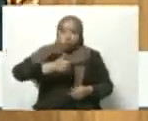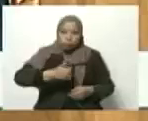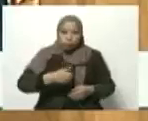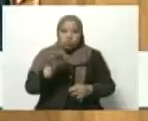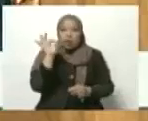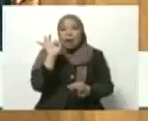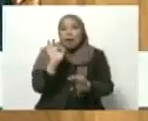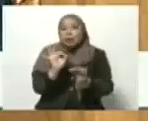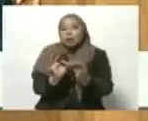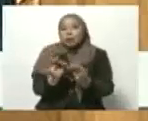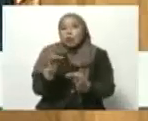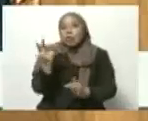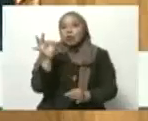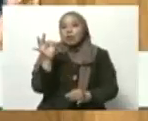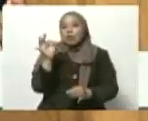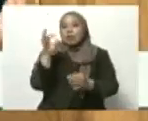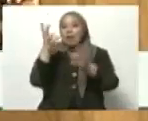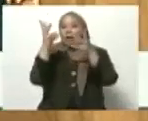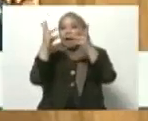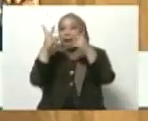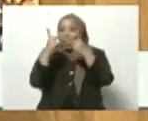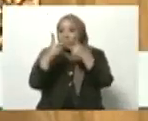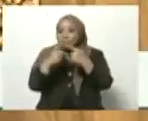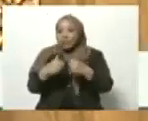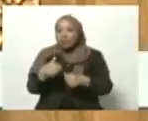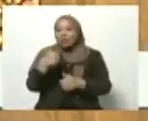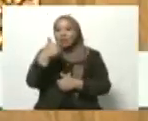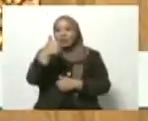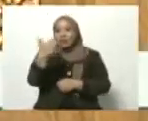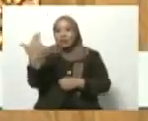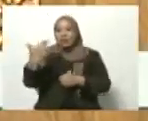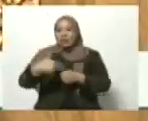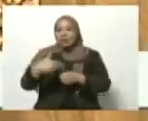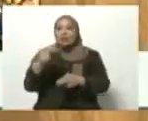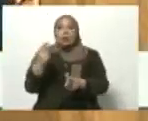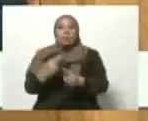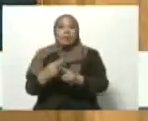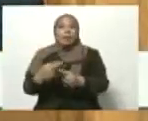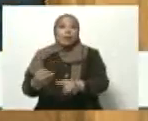Esa suerte tenemos que administrarla bien porque a veces se convierte en un peligro.